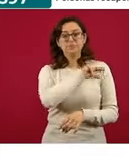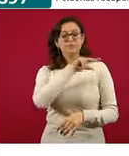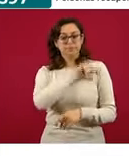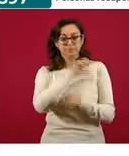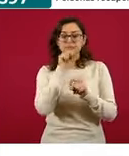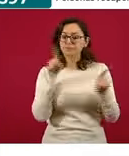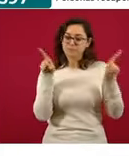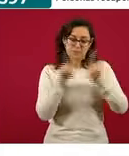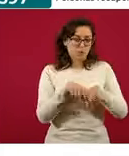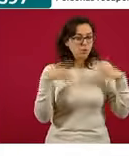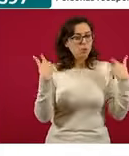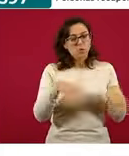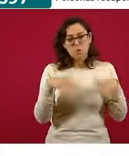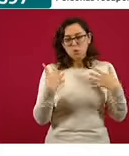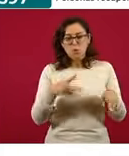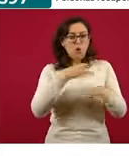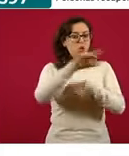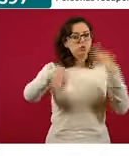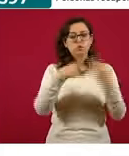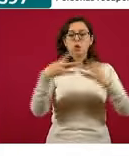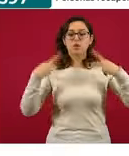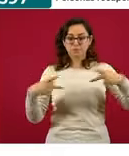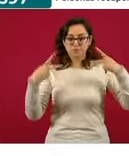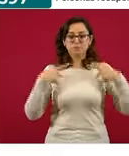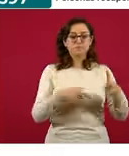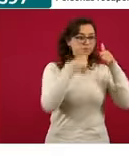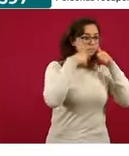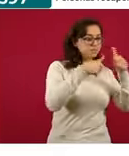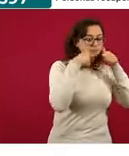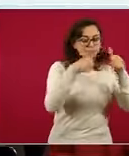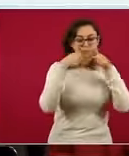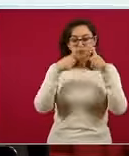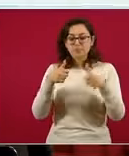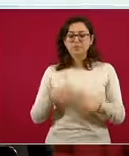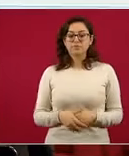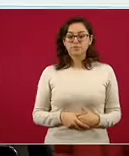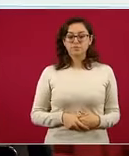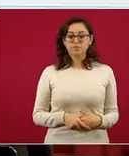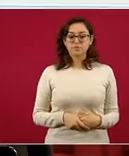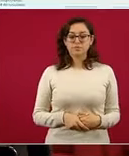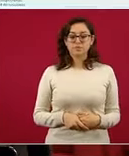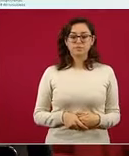que han atendido a todas las personas en esta emergencia.